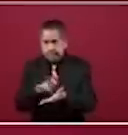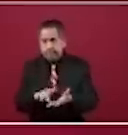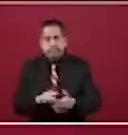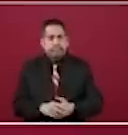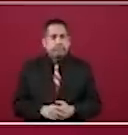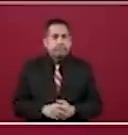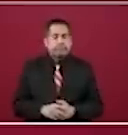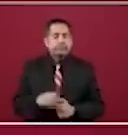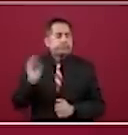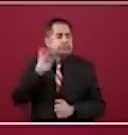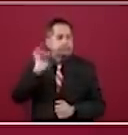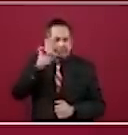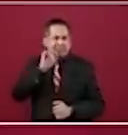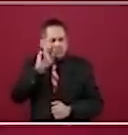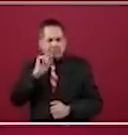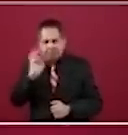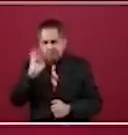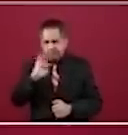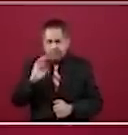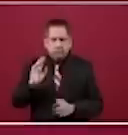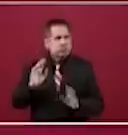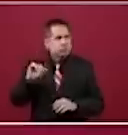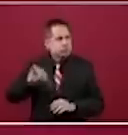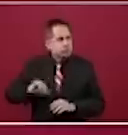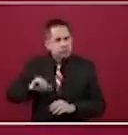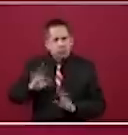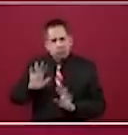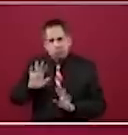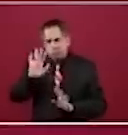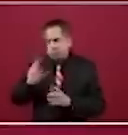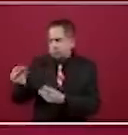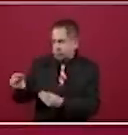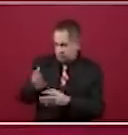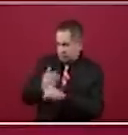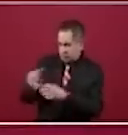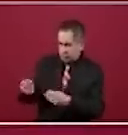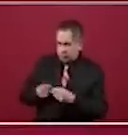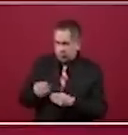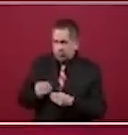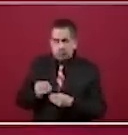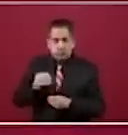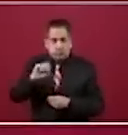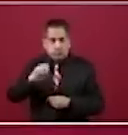Es probable que mañana, hoy quedaron en informarme de